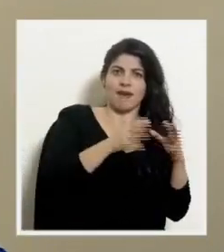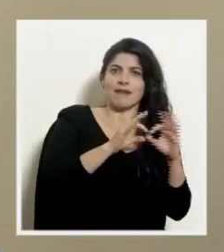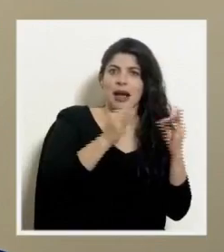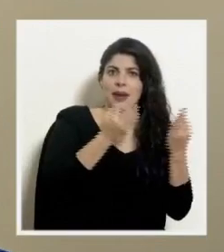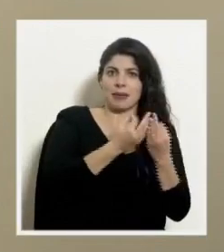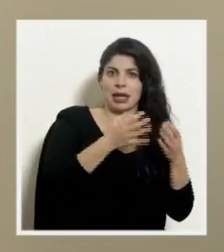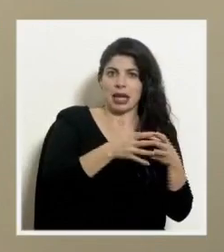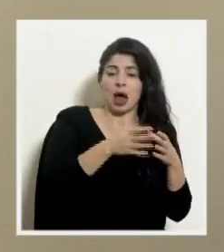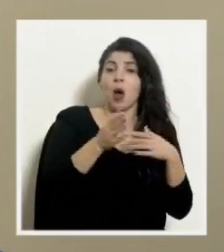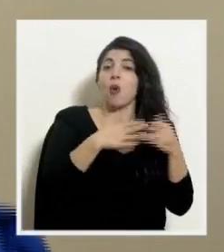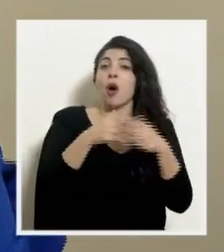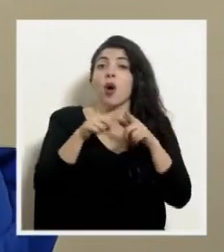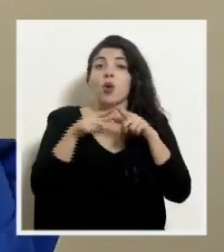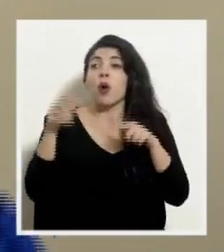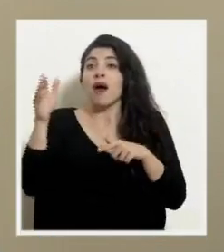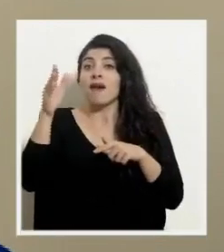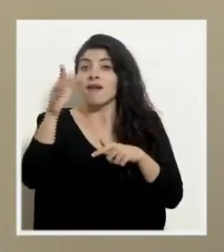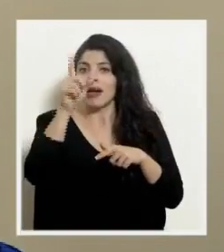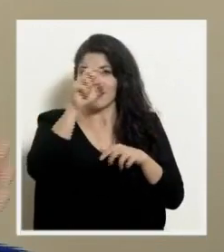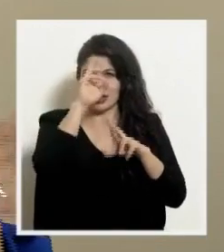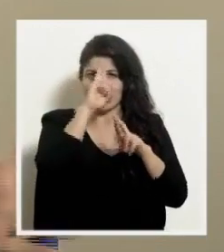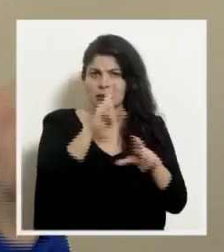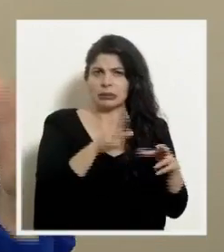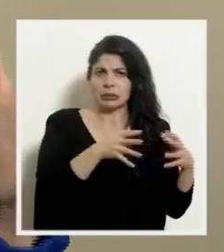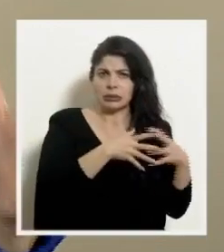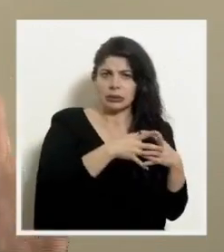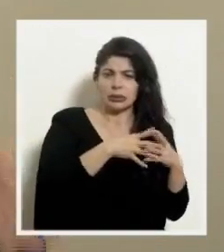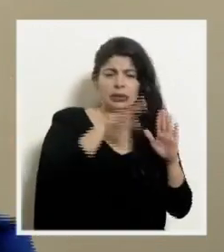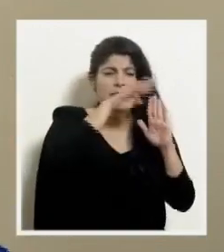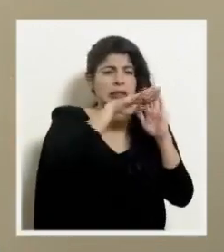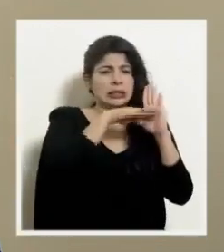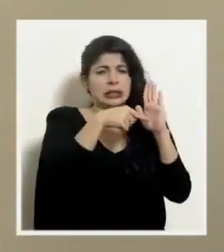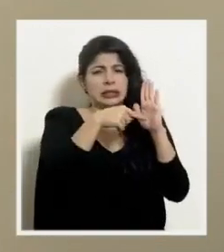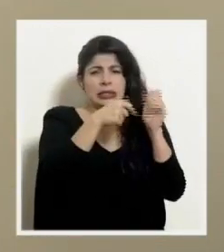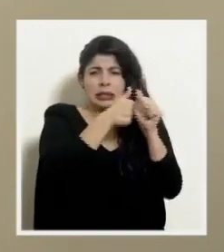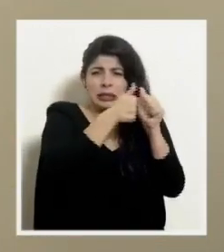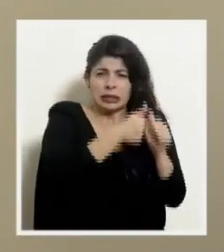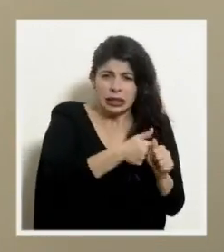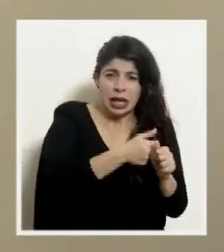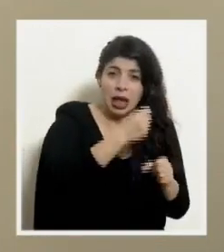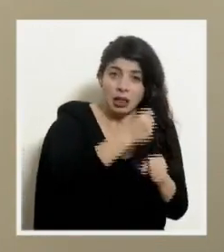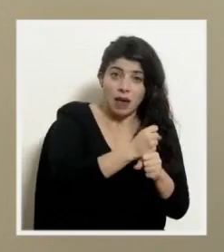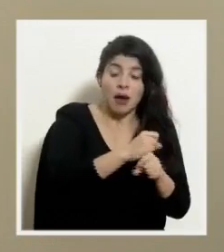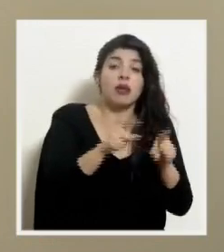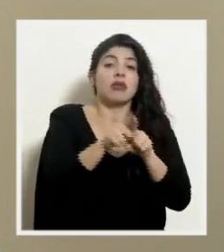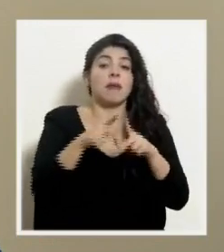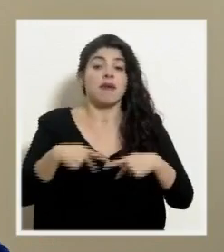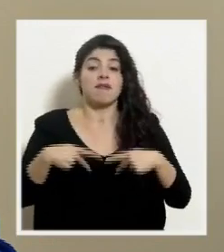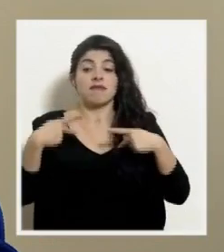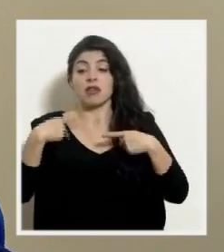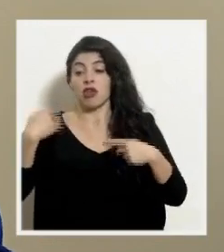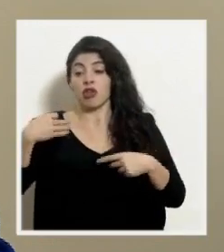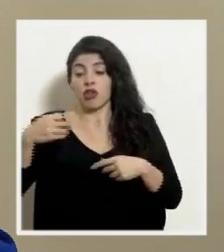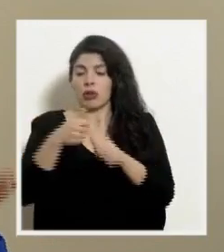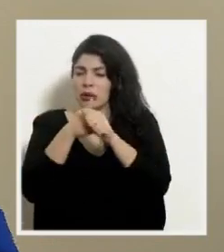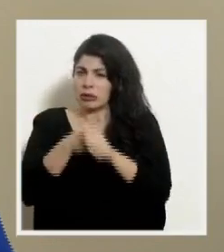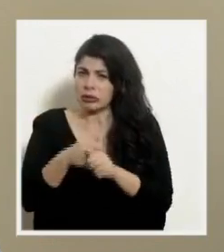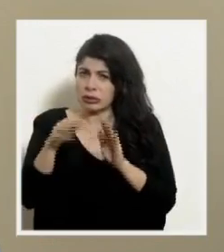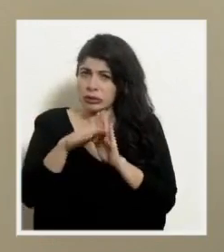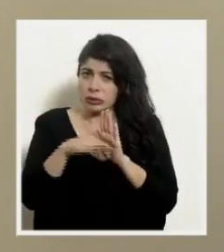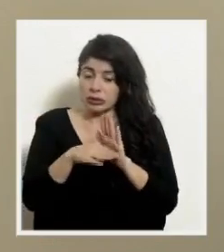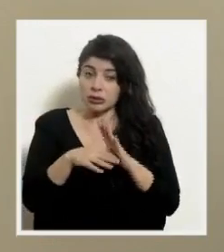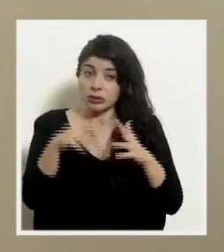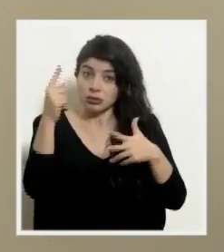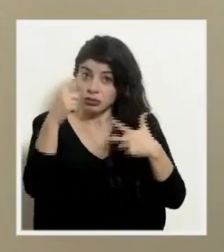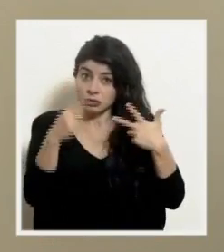a donde quiera que nos movamos, manejar estrictos protocolos en el trabajo y en la vida habitual, y de esta manera